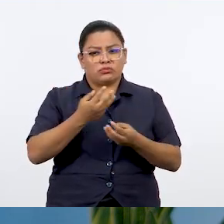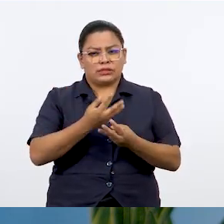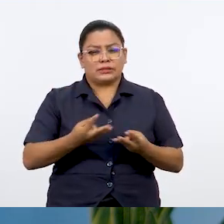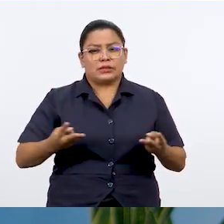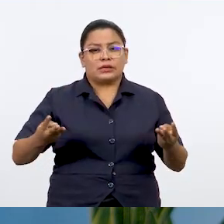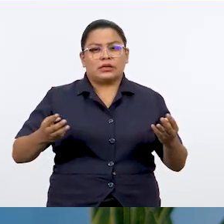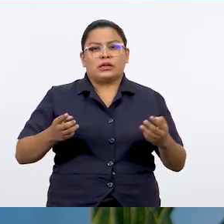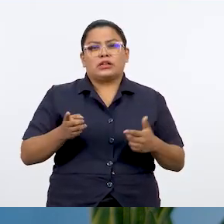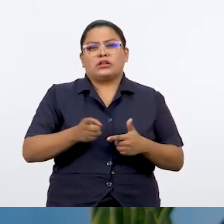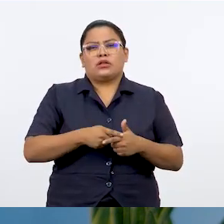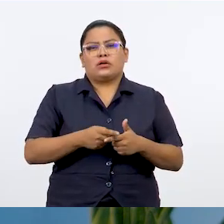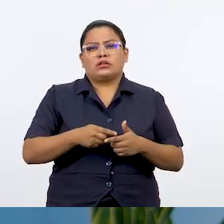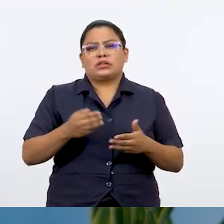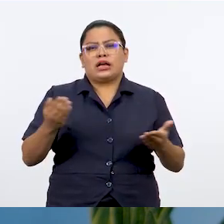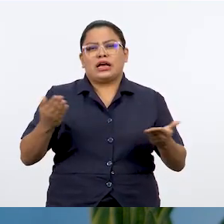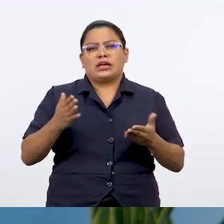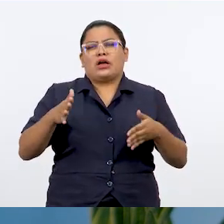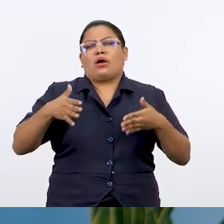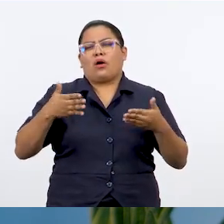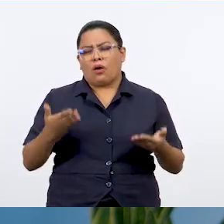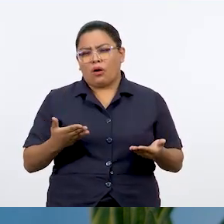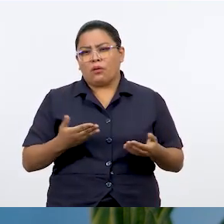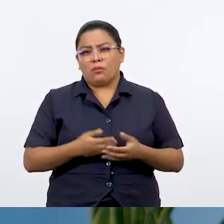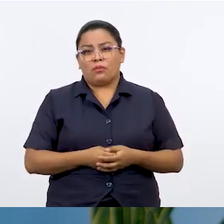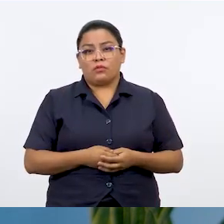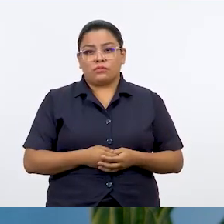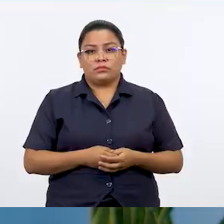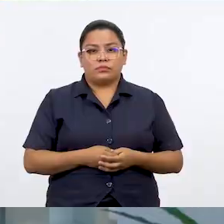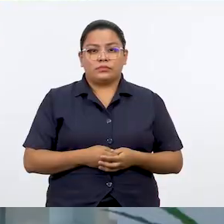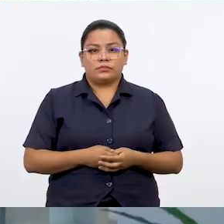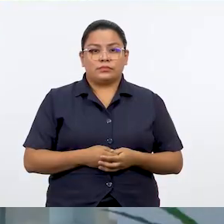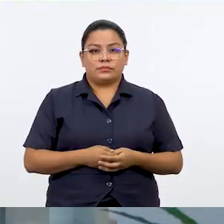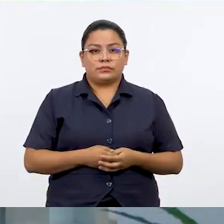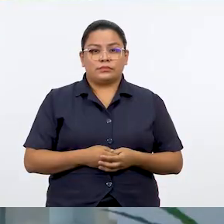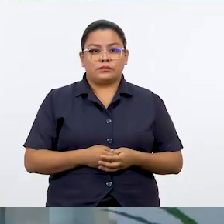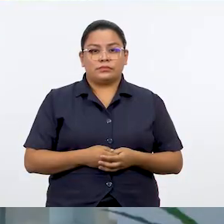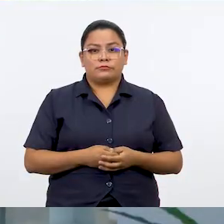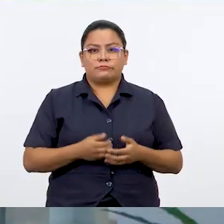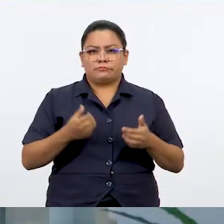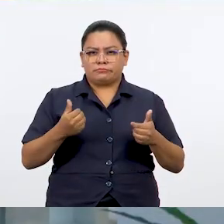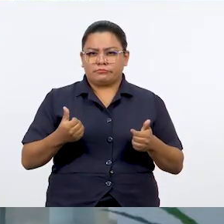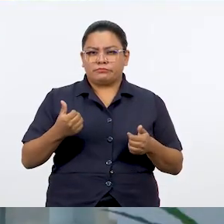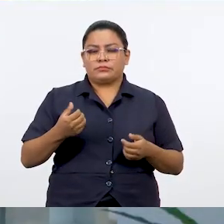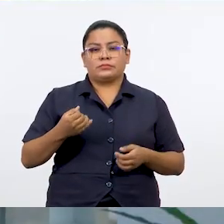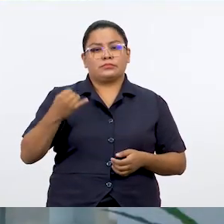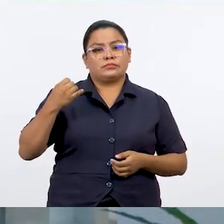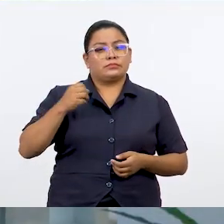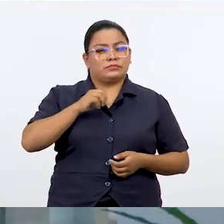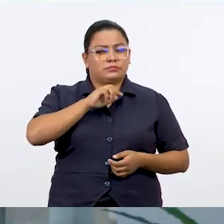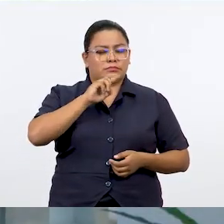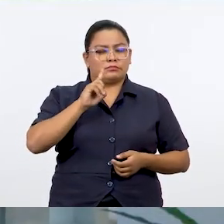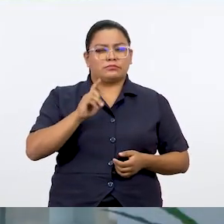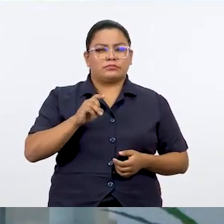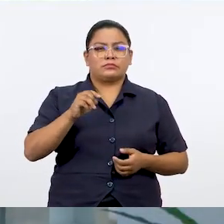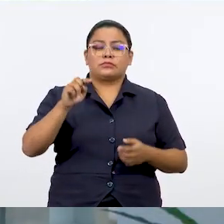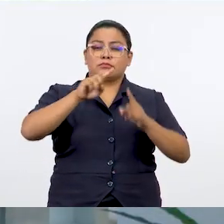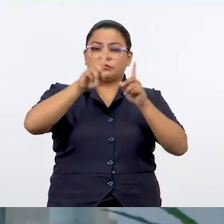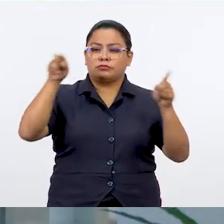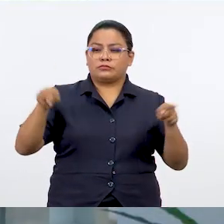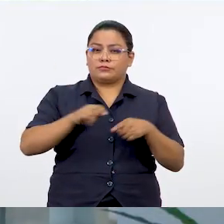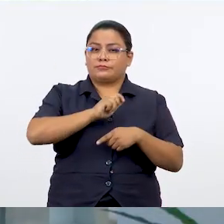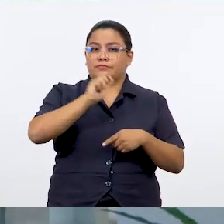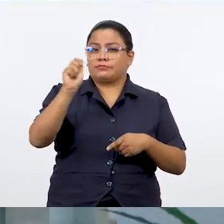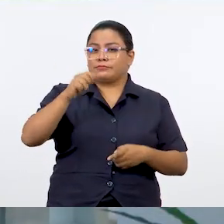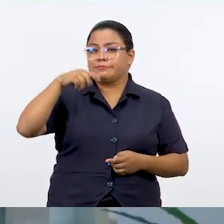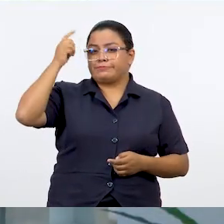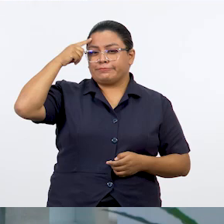que, ¿cómo podríamos hacer esto, pero con la forma vertical? Esa es una buena pregunta, Alejandra. ¿Qué te parece si vamos a la pizarra y